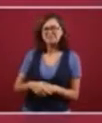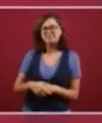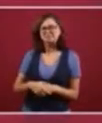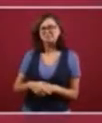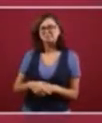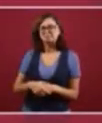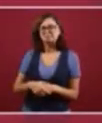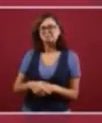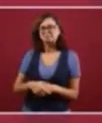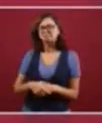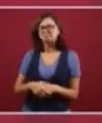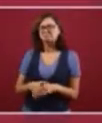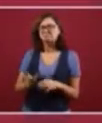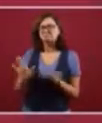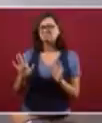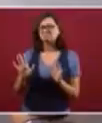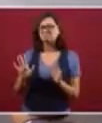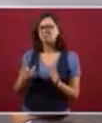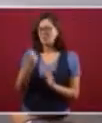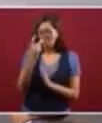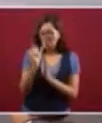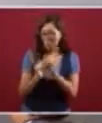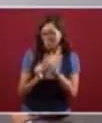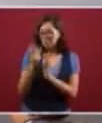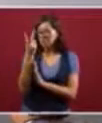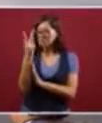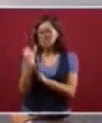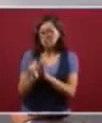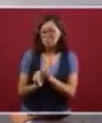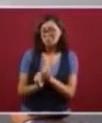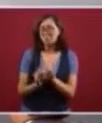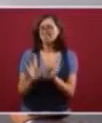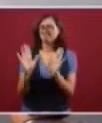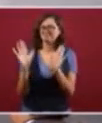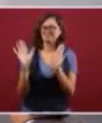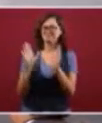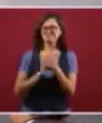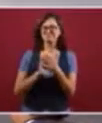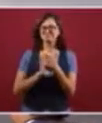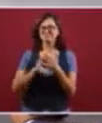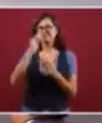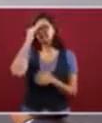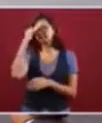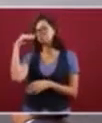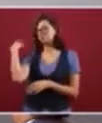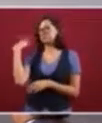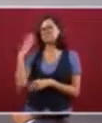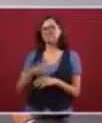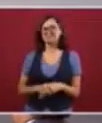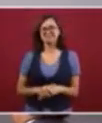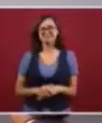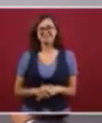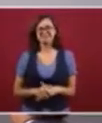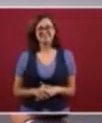vamos mucho van a ser el problema un mes dos meses ya luego se olvida